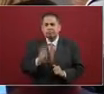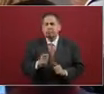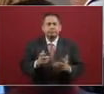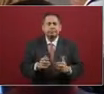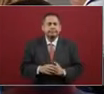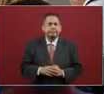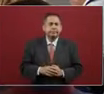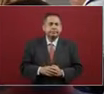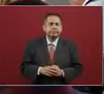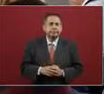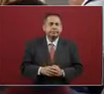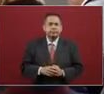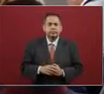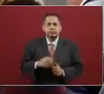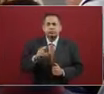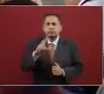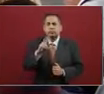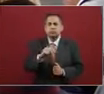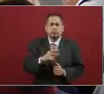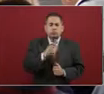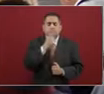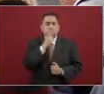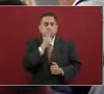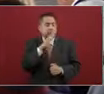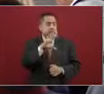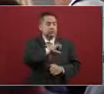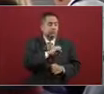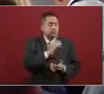significa no tener preferencia